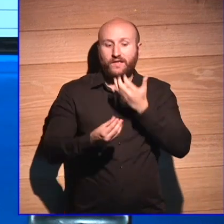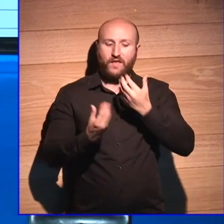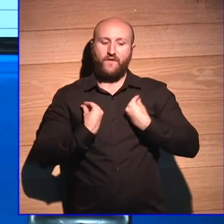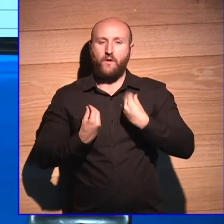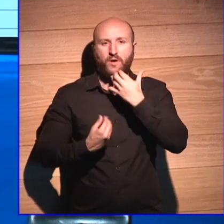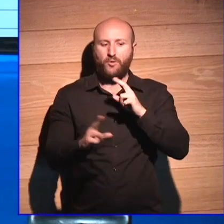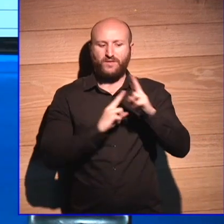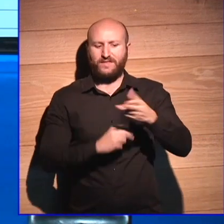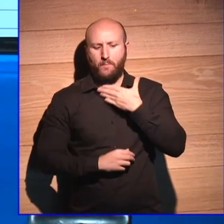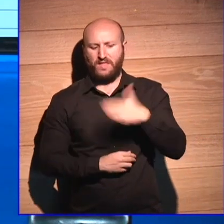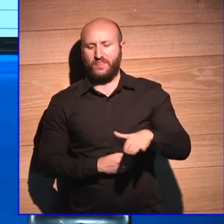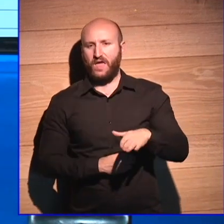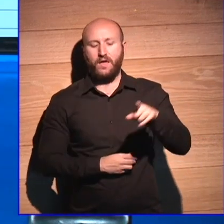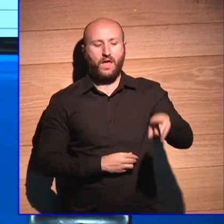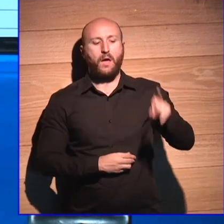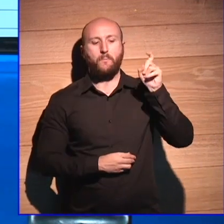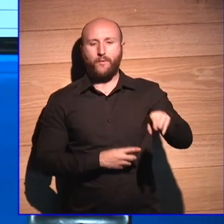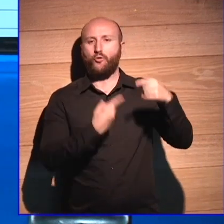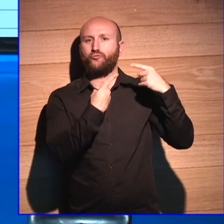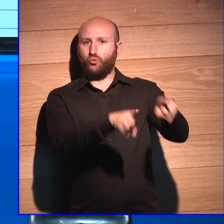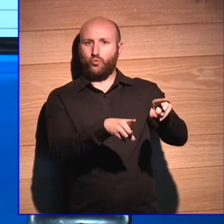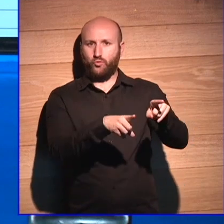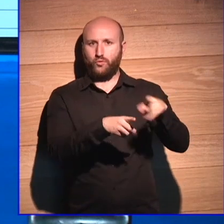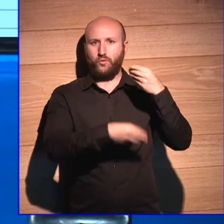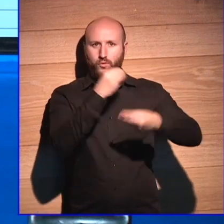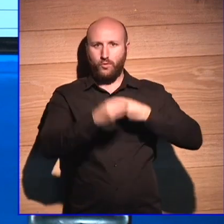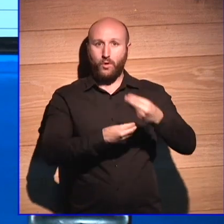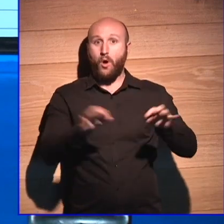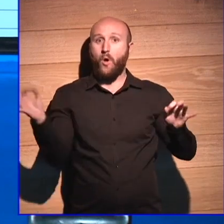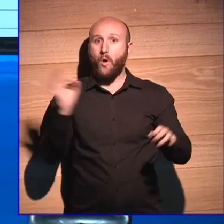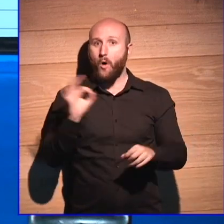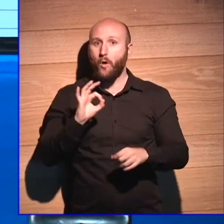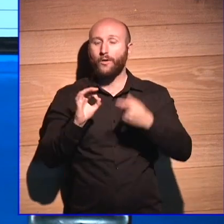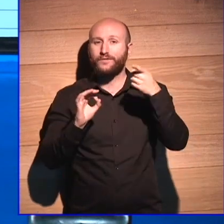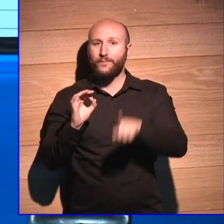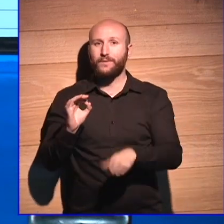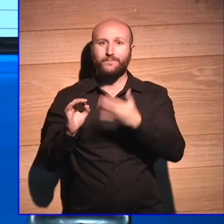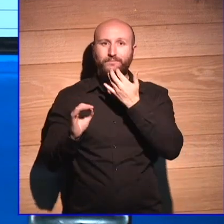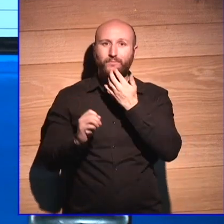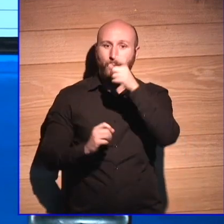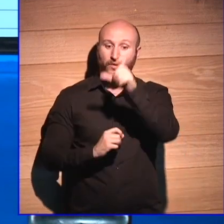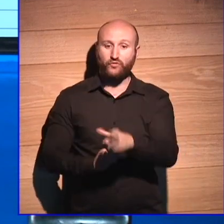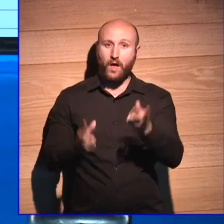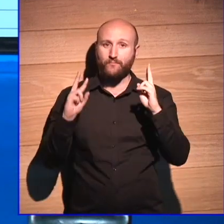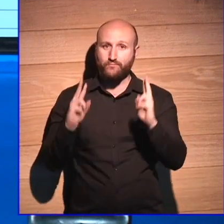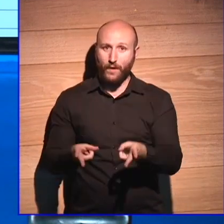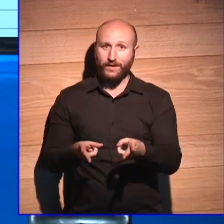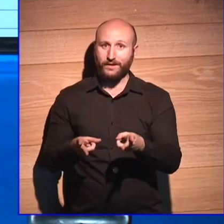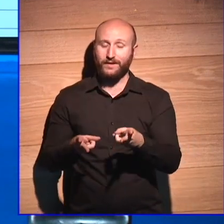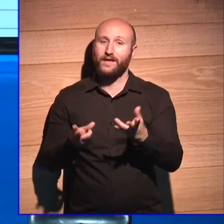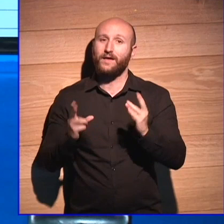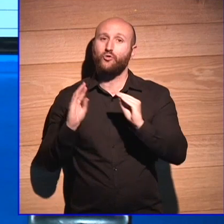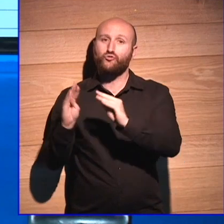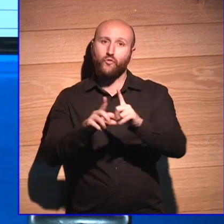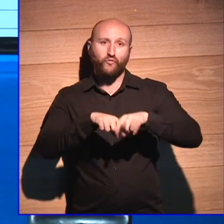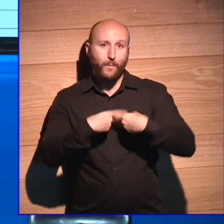quiere contestar, ¿no?, lo pone en piloto automático, o lo que ofrecen es cuando una persona muere, pues que sus